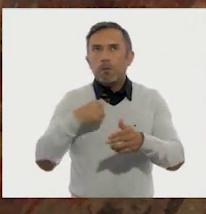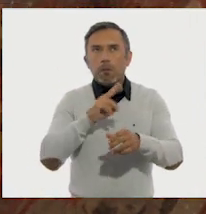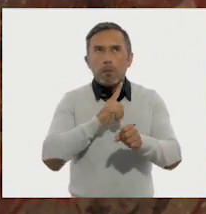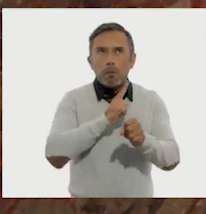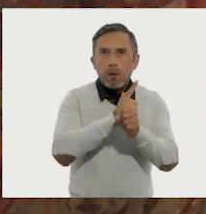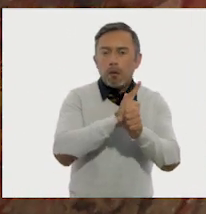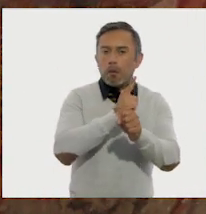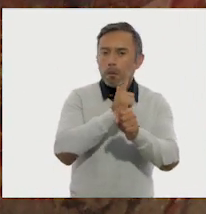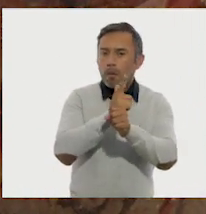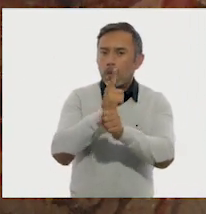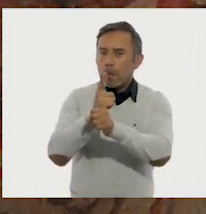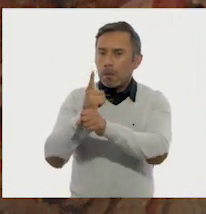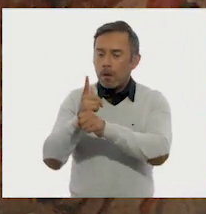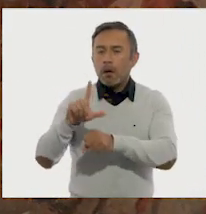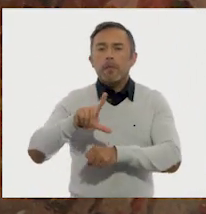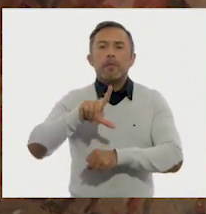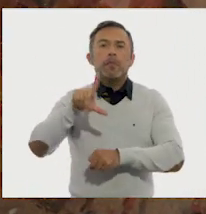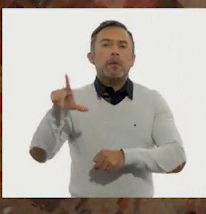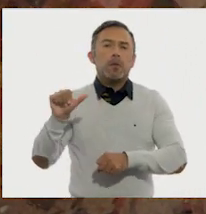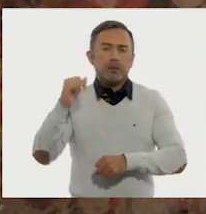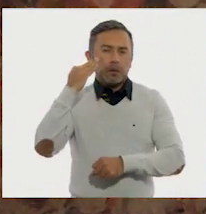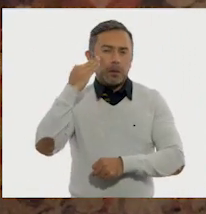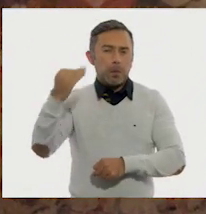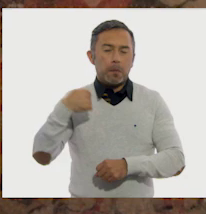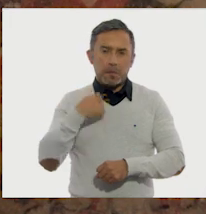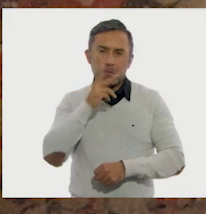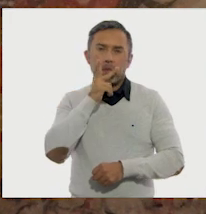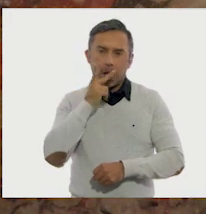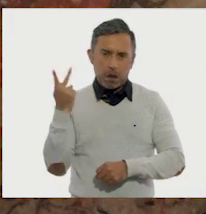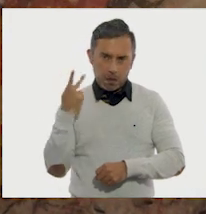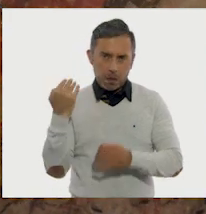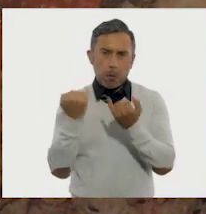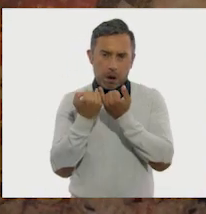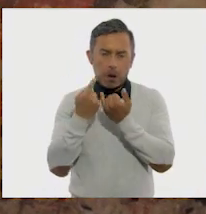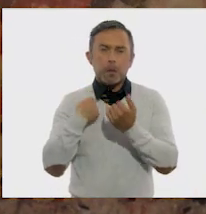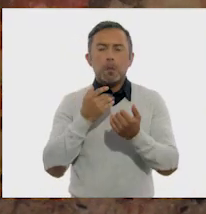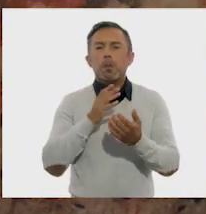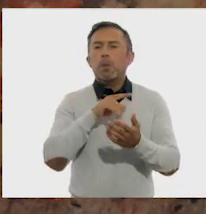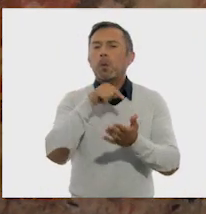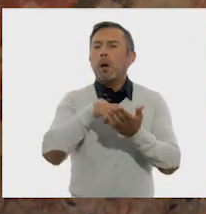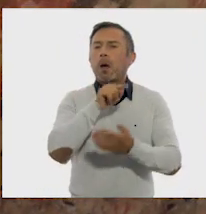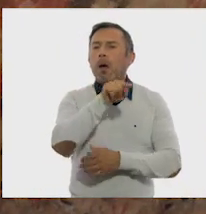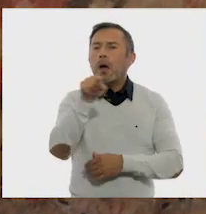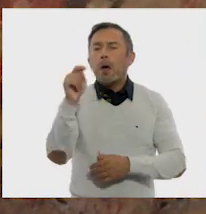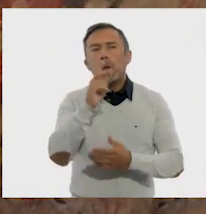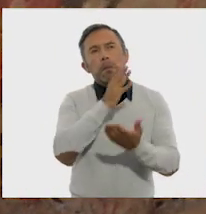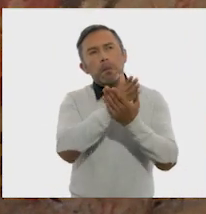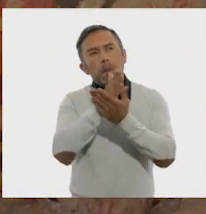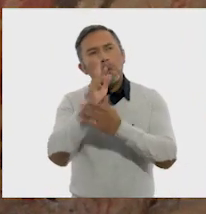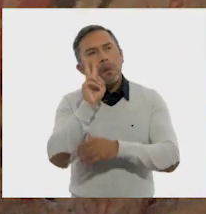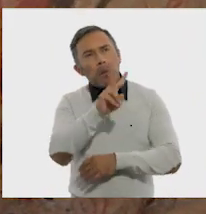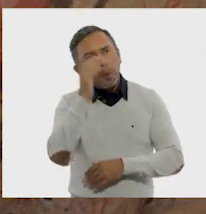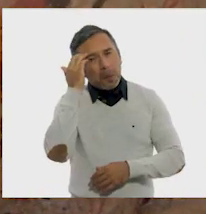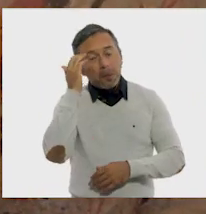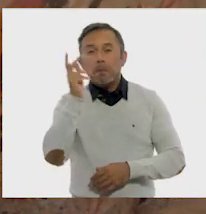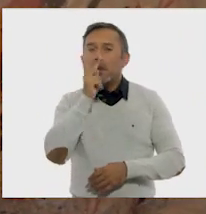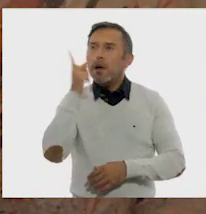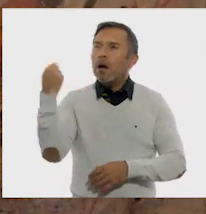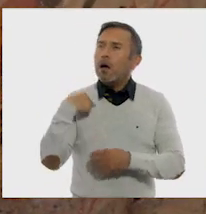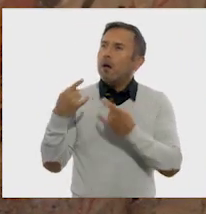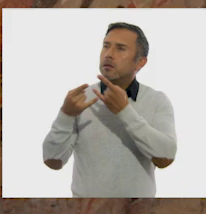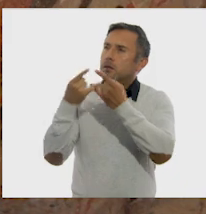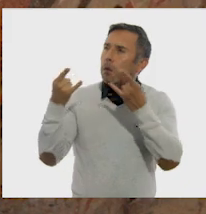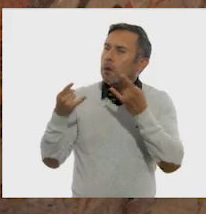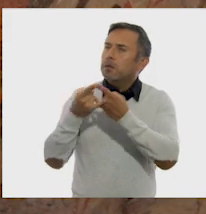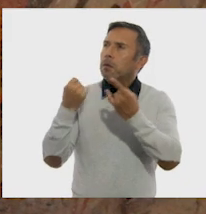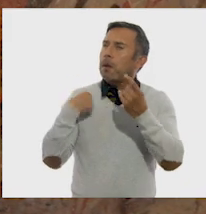ya después pues mi papá, pues ellos también conocían por acá estos lugares. Mi papá me platicaba de las pinturas y eso, pero nada más